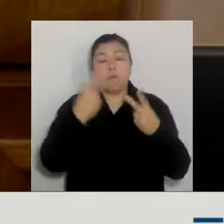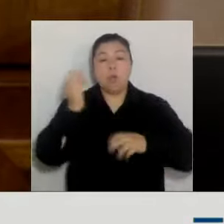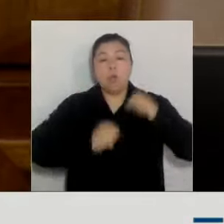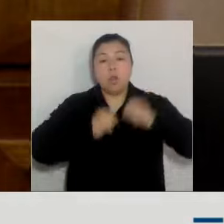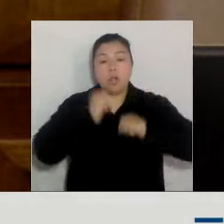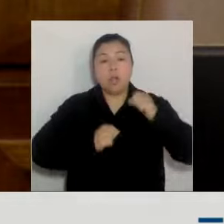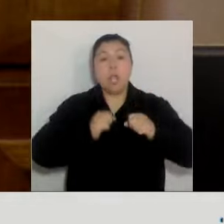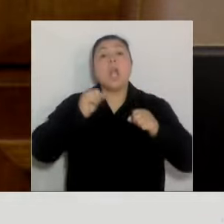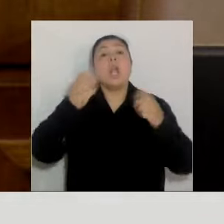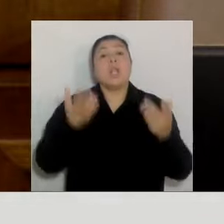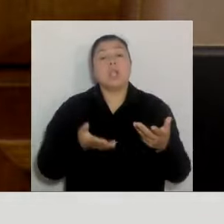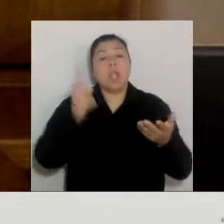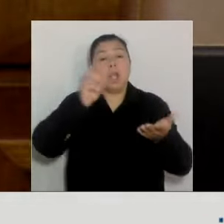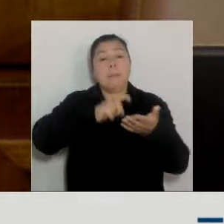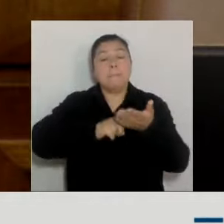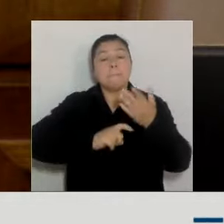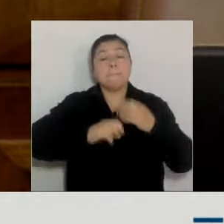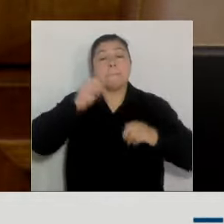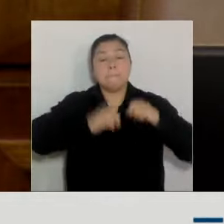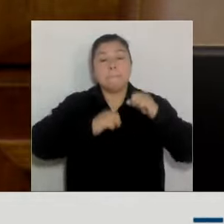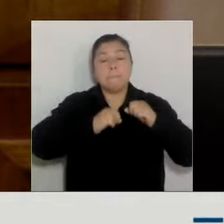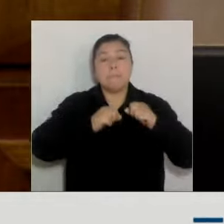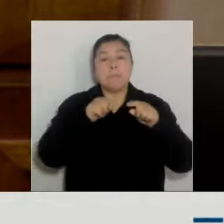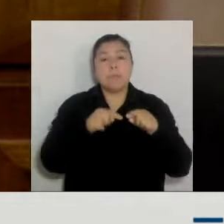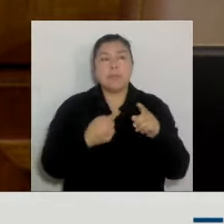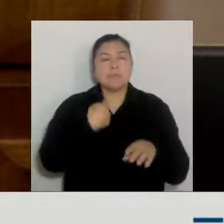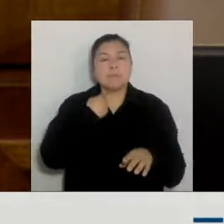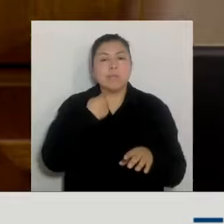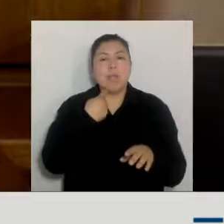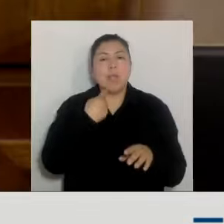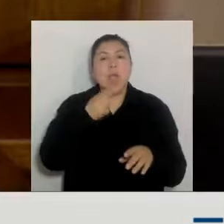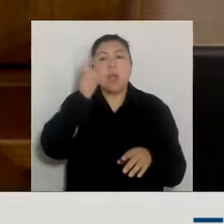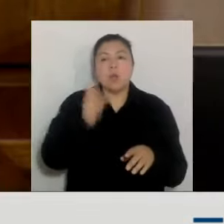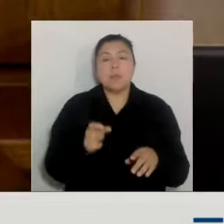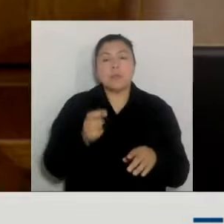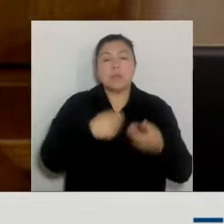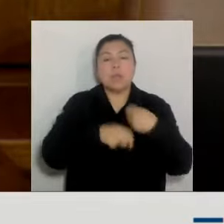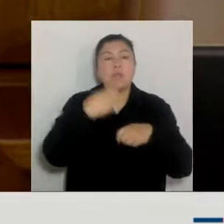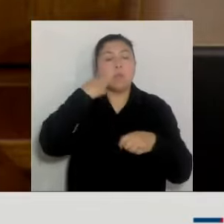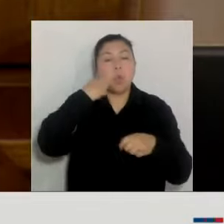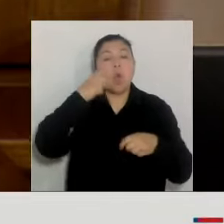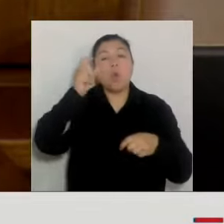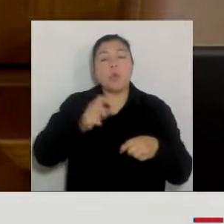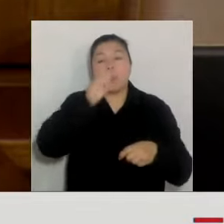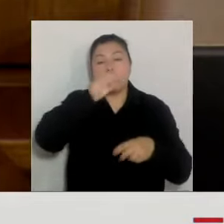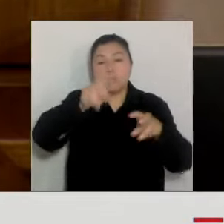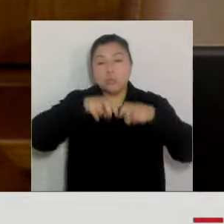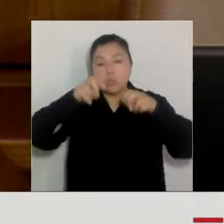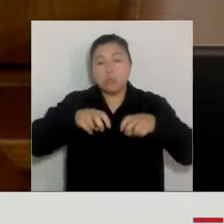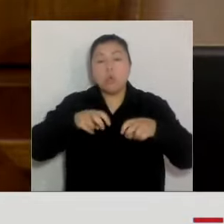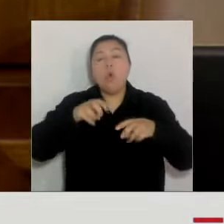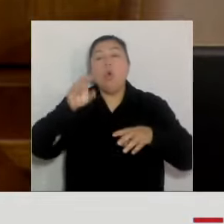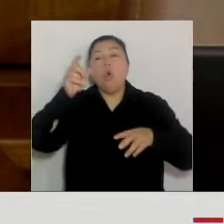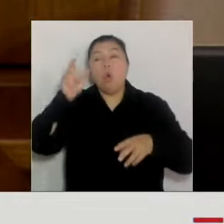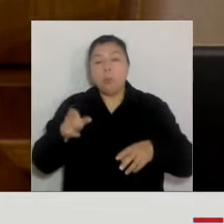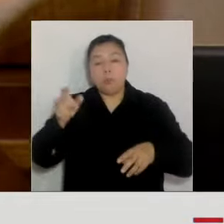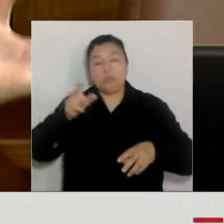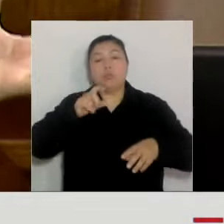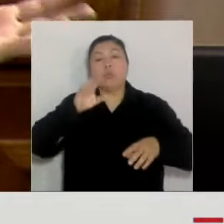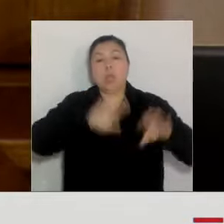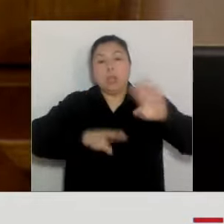alimentos de origen eh vegetal le genere algún grado de perjuicio por ejemplo a un carnicero o a un agricultor o a un a un ganadero no lo hace Es simplemente que